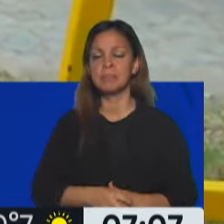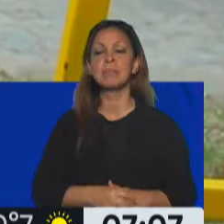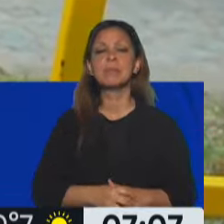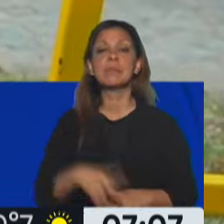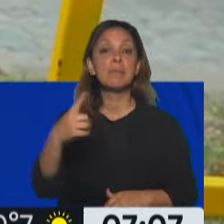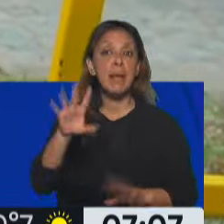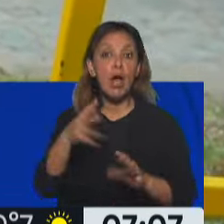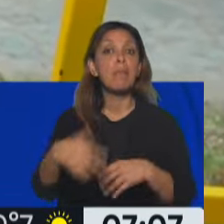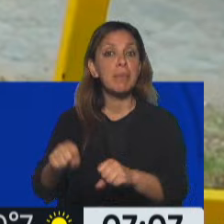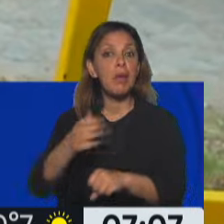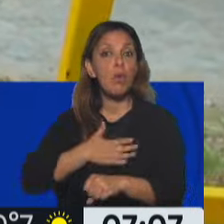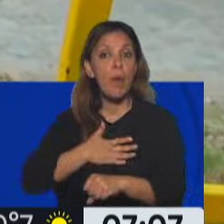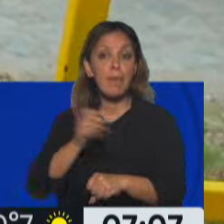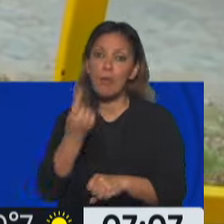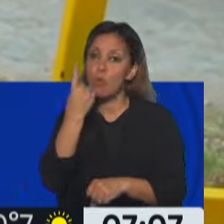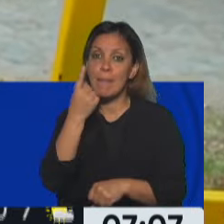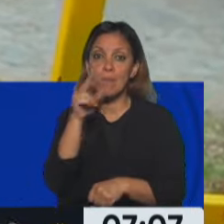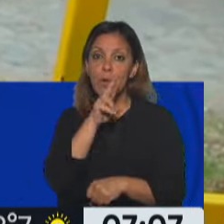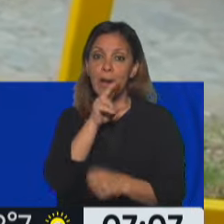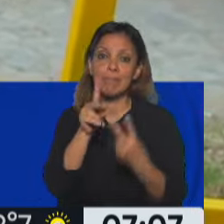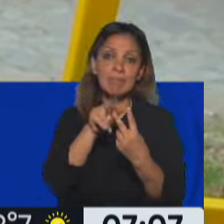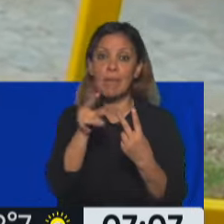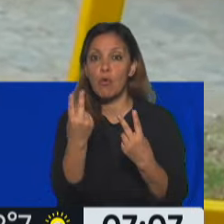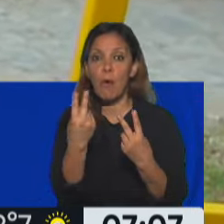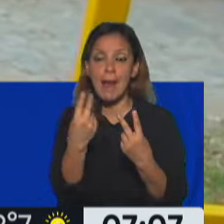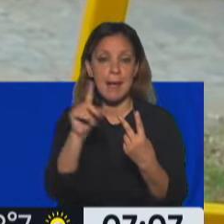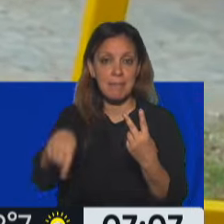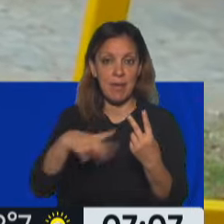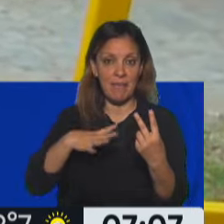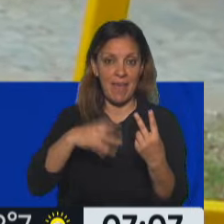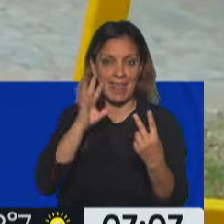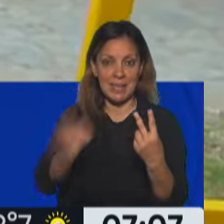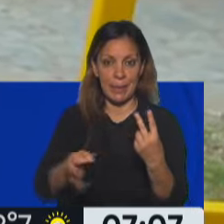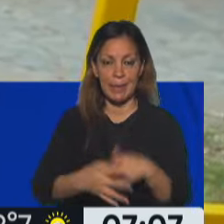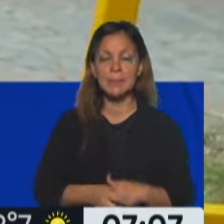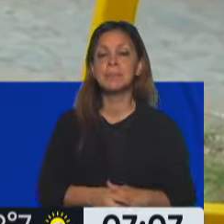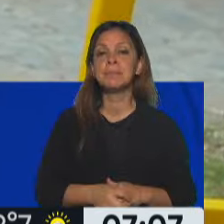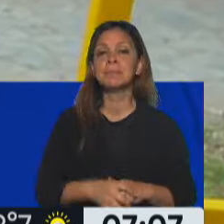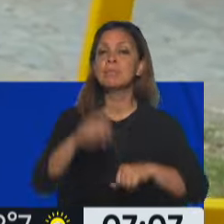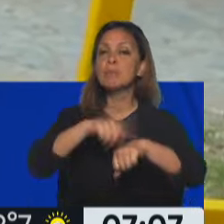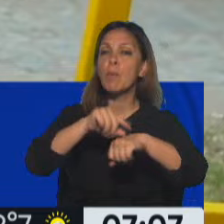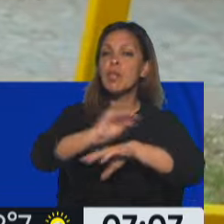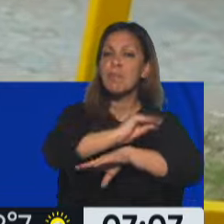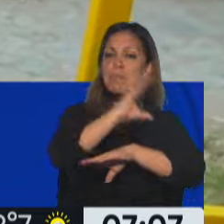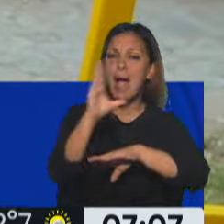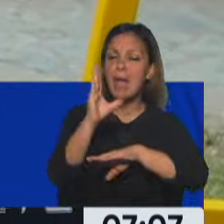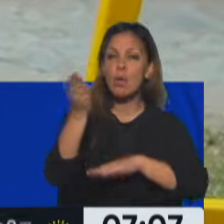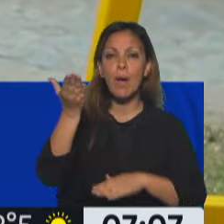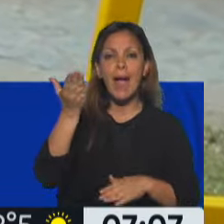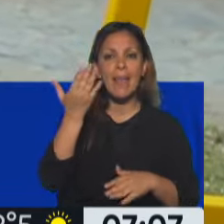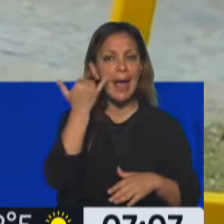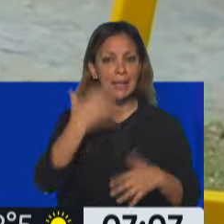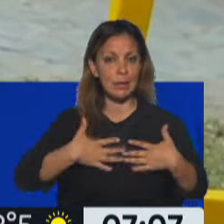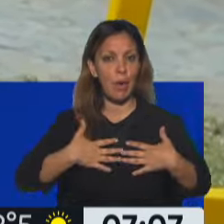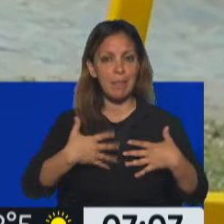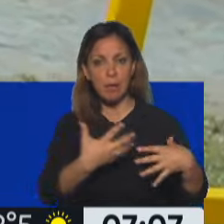es una mujer. Y es una de ellas dos, por supuesto. Durante la madrugada se hicieron trabajos y se habrían llevado ya el